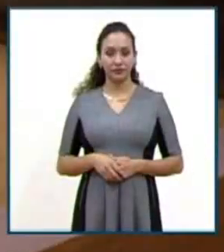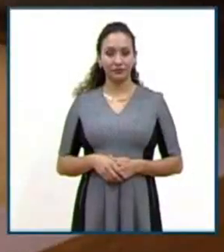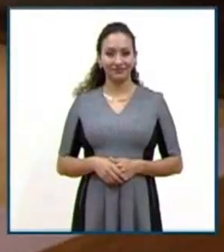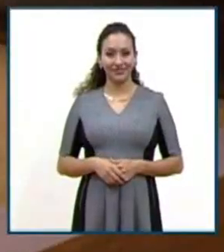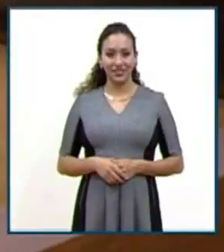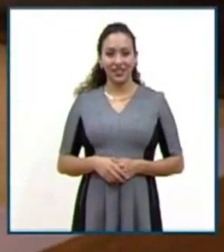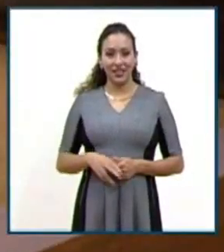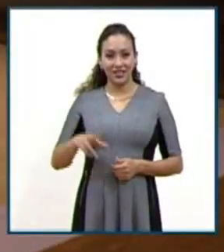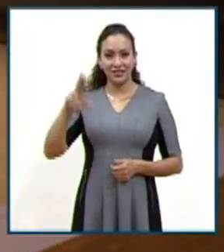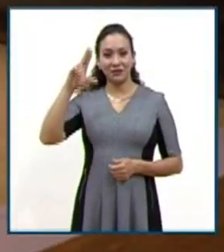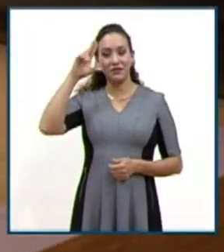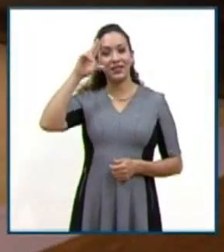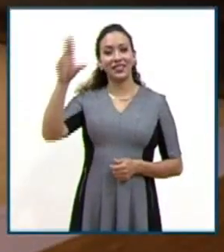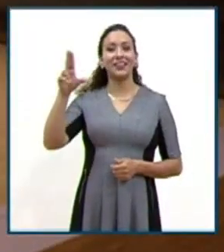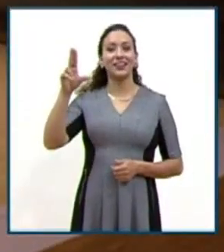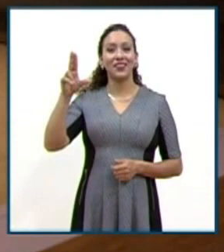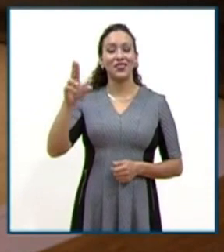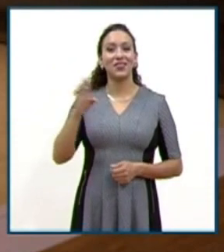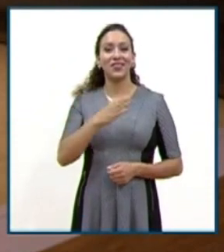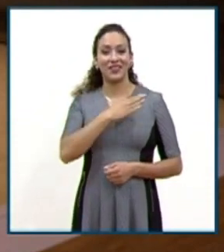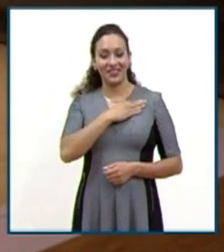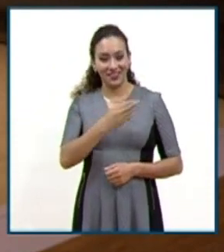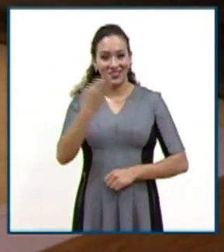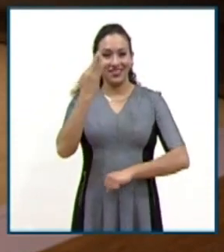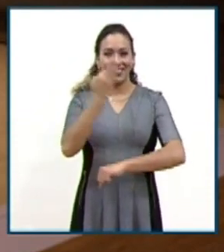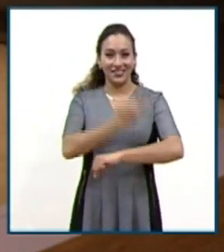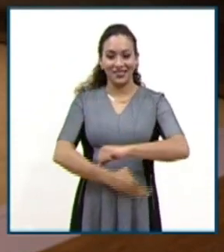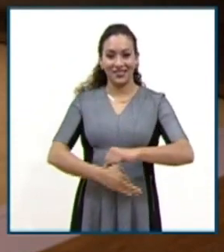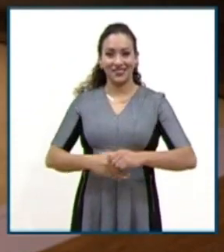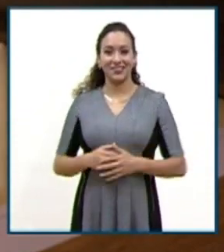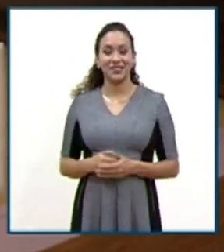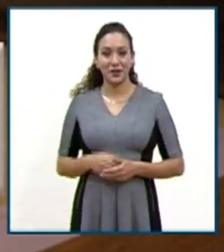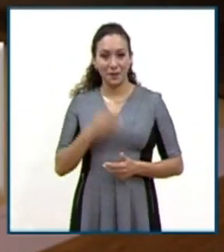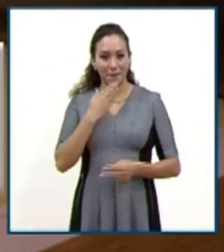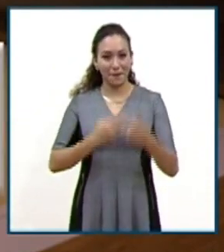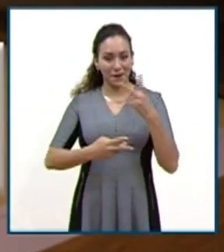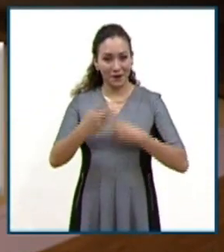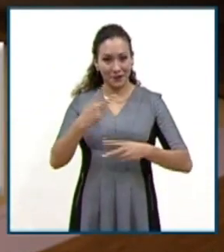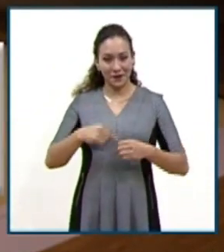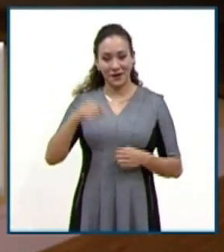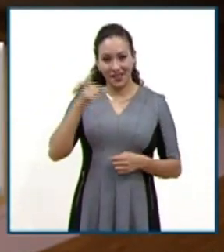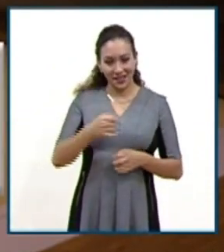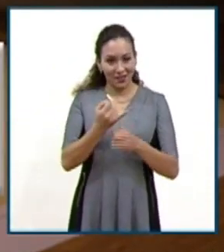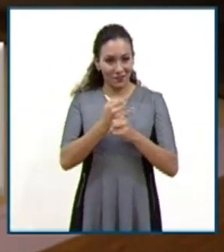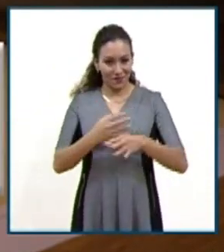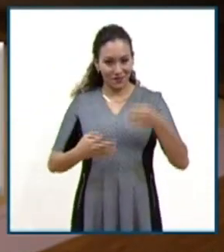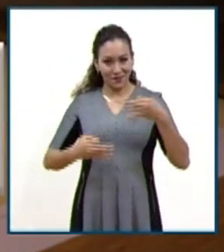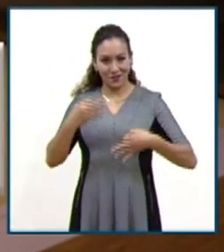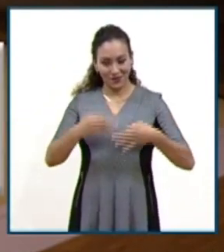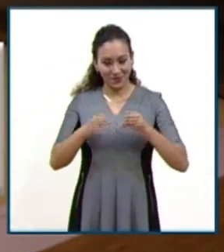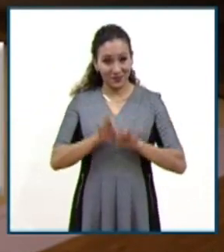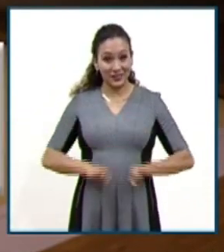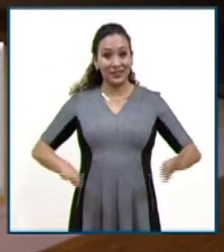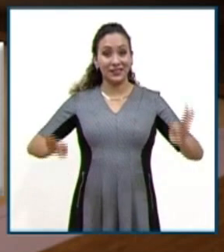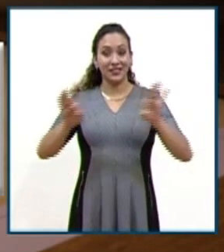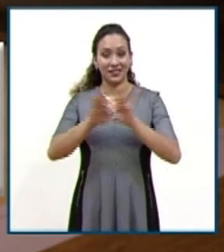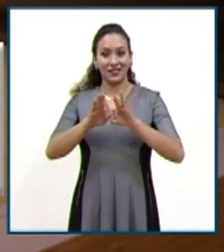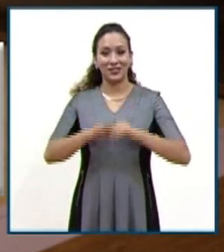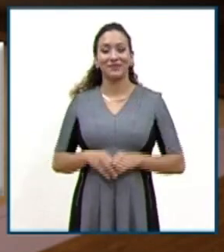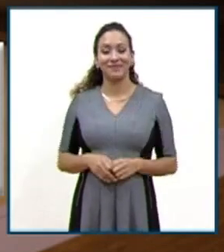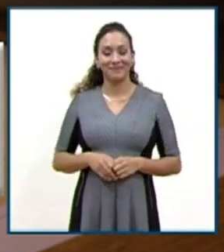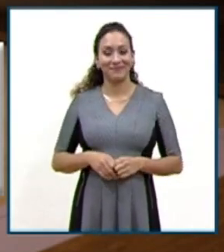Hola, ¿qué tal? ¿Cómo le va? ¿Qué tal? ¿Cómo está? Muy buenas tardes, soy Oscar González. Bienvenido, bienvenida a la información jurídica más importante, pero también y sin